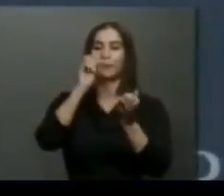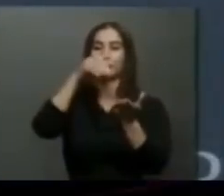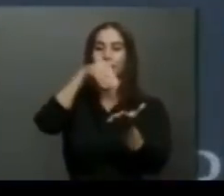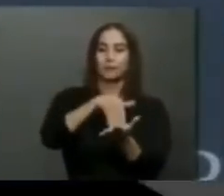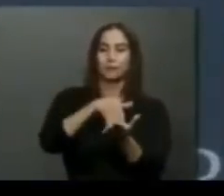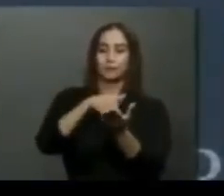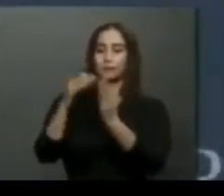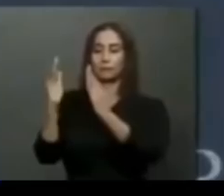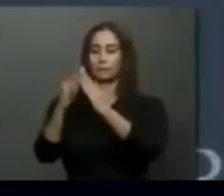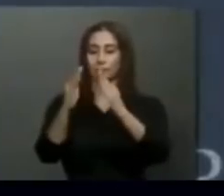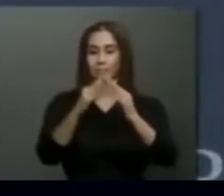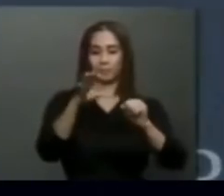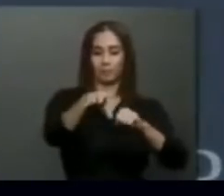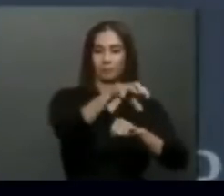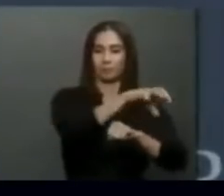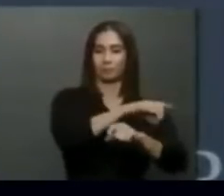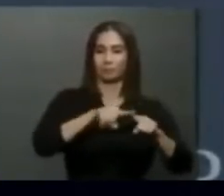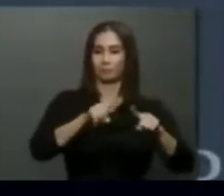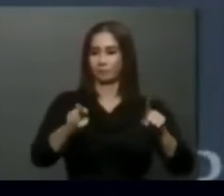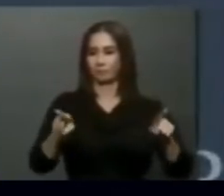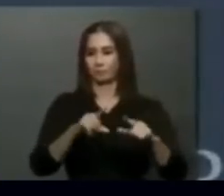en todo el territorio nacional.